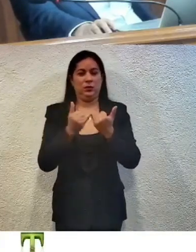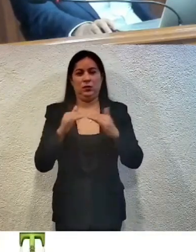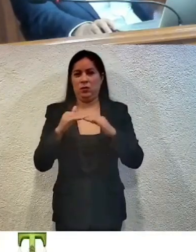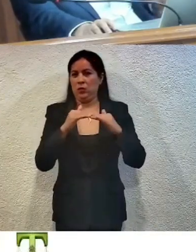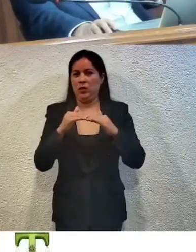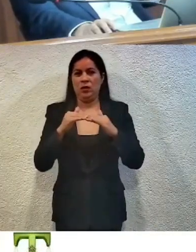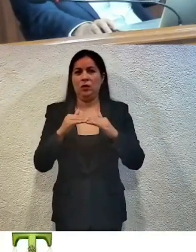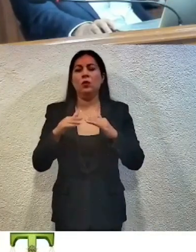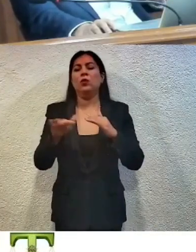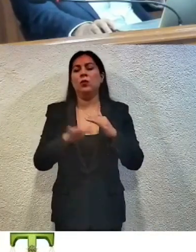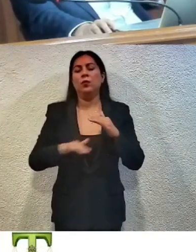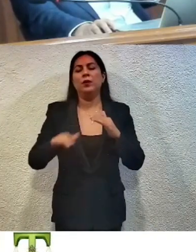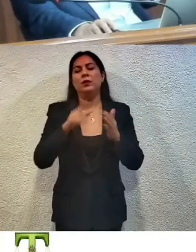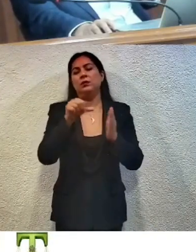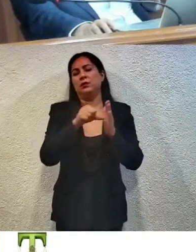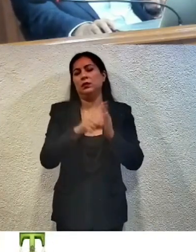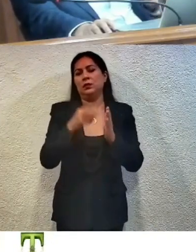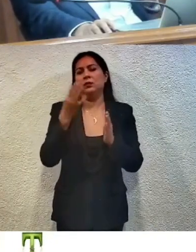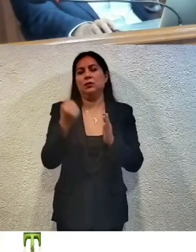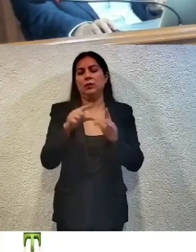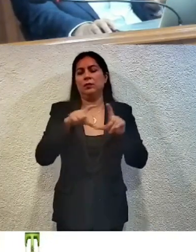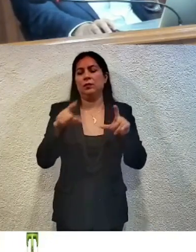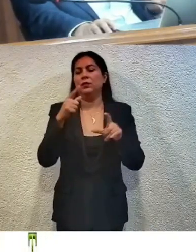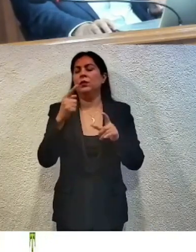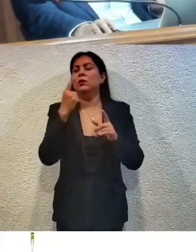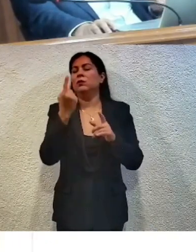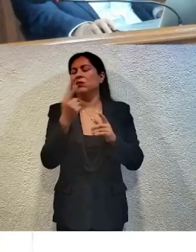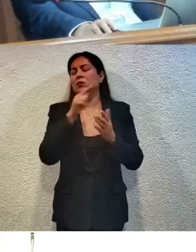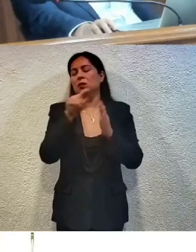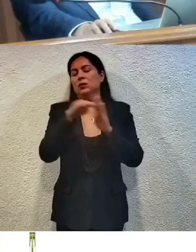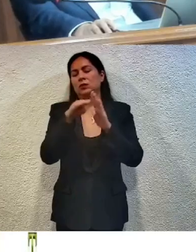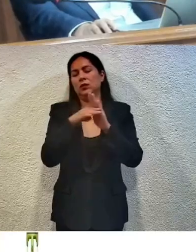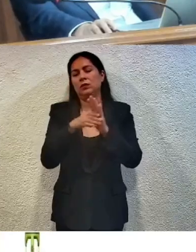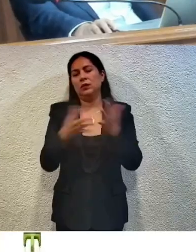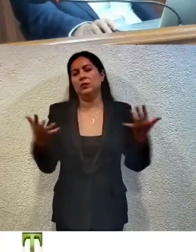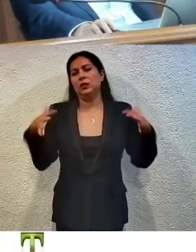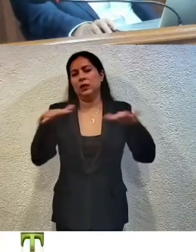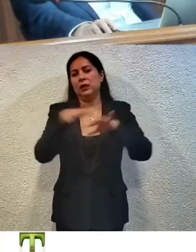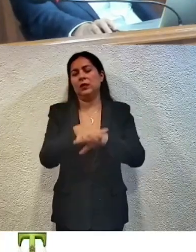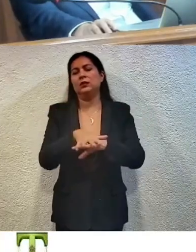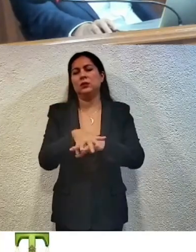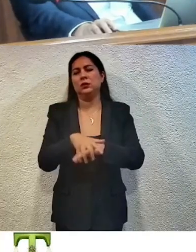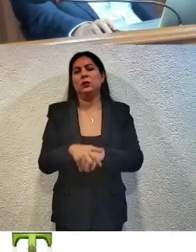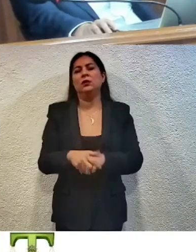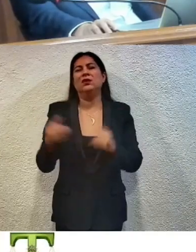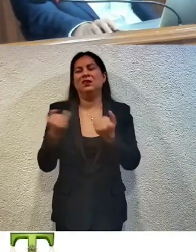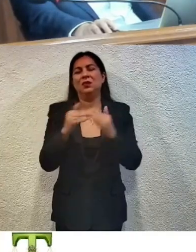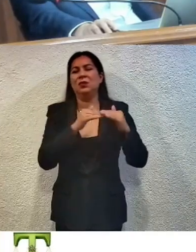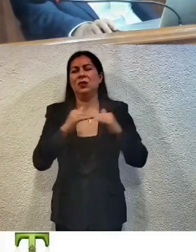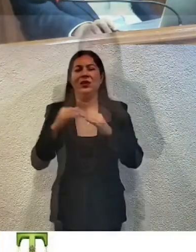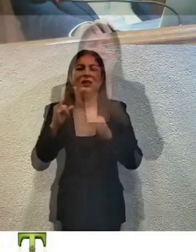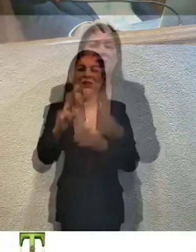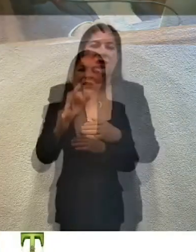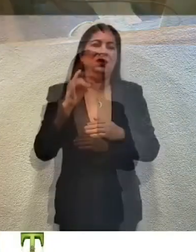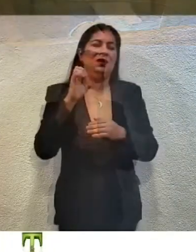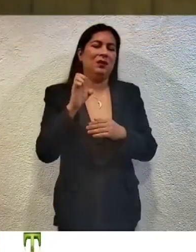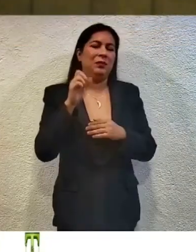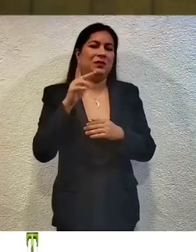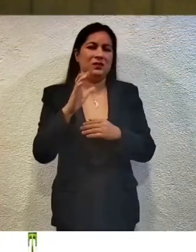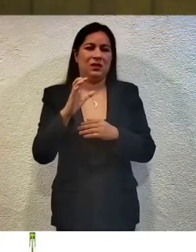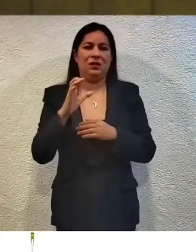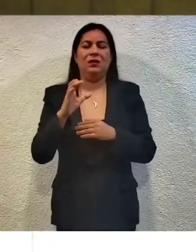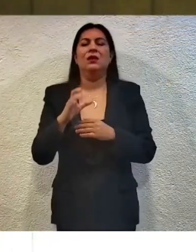con base en el artículo 9, fracción primera de los lineamientos de integración paritaria del Instituto Electoral,